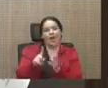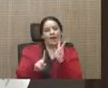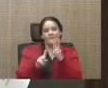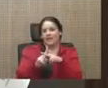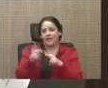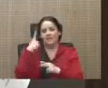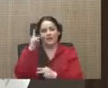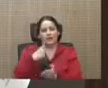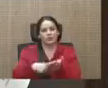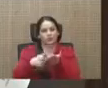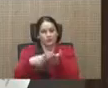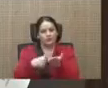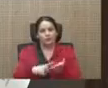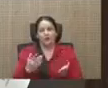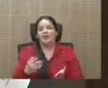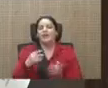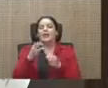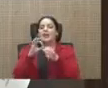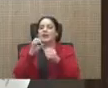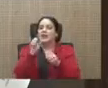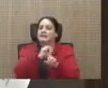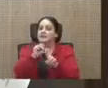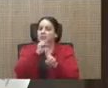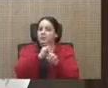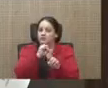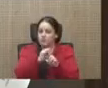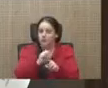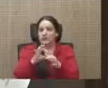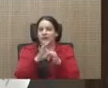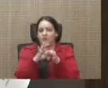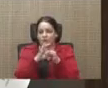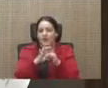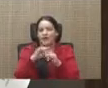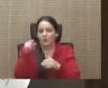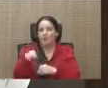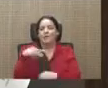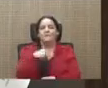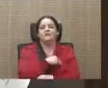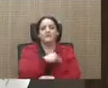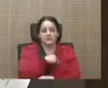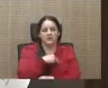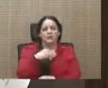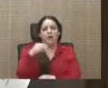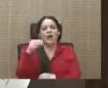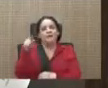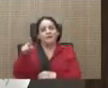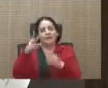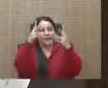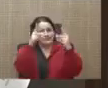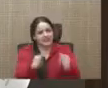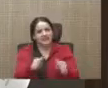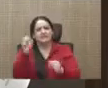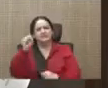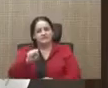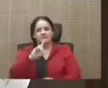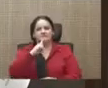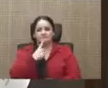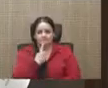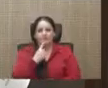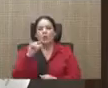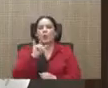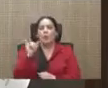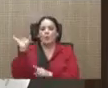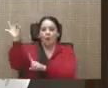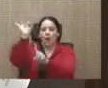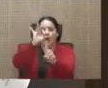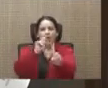asunto relacionado con el ministro de Hacienda, en efecto, es lo suficientemente grave y cuestionable como para interpelarlo en